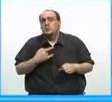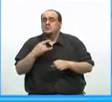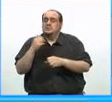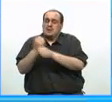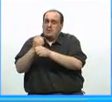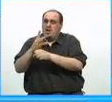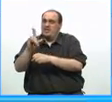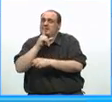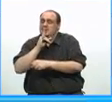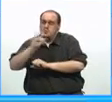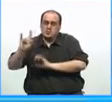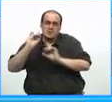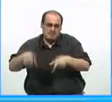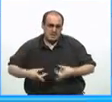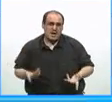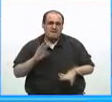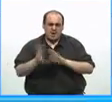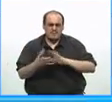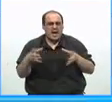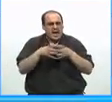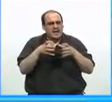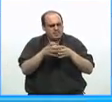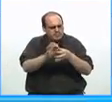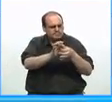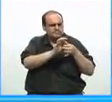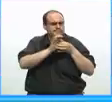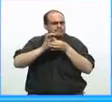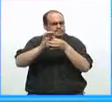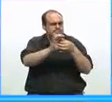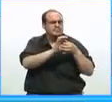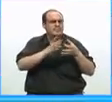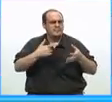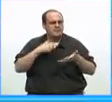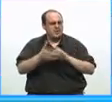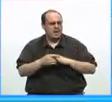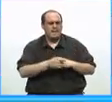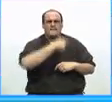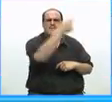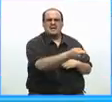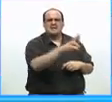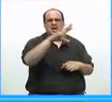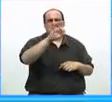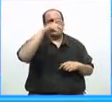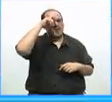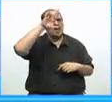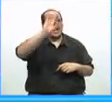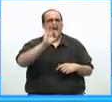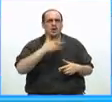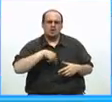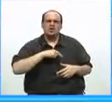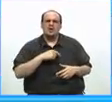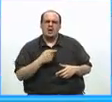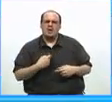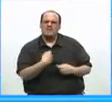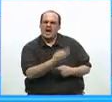eh tratar de de trabajar en conjunto para para encontrarlo para dársela más eh tratamos Tratamos de dársela